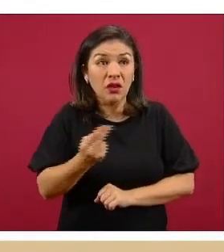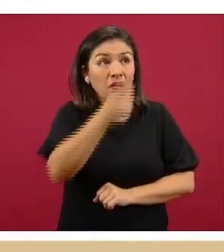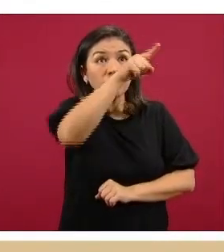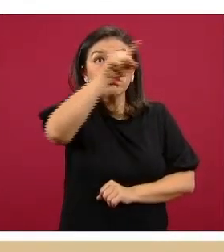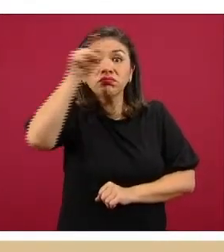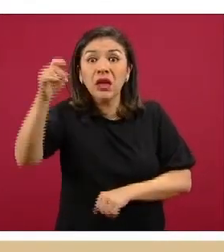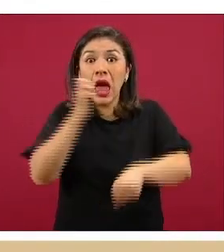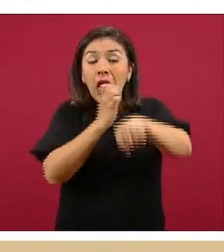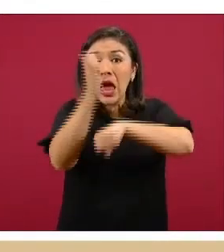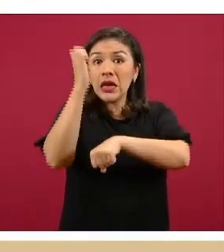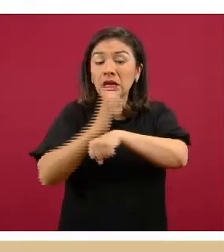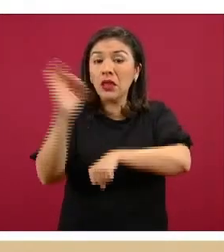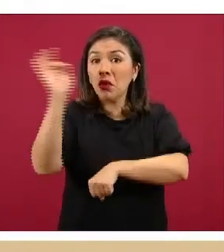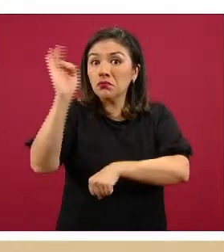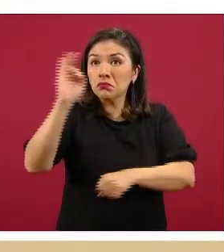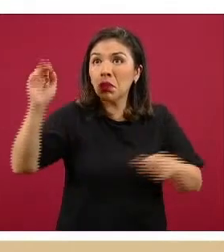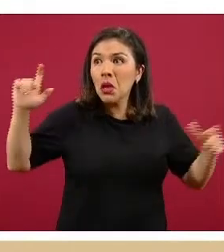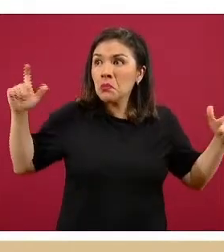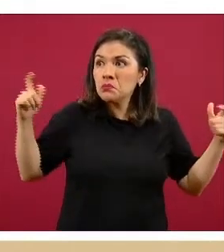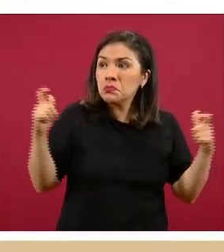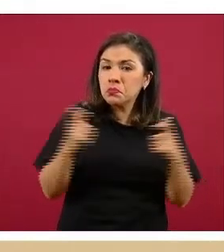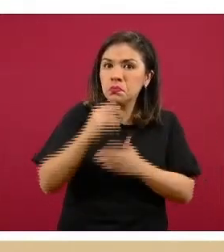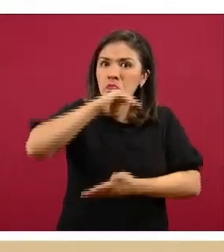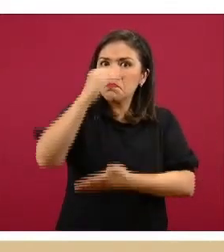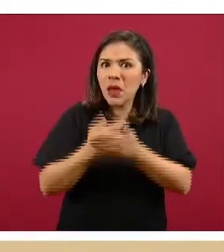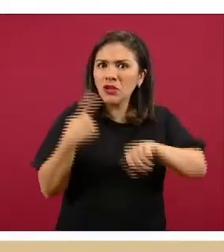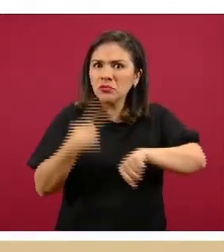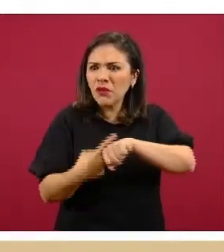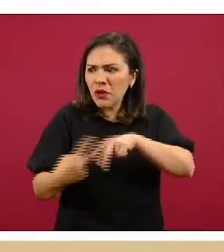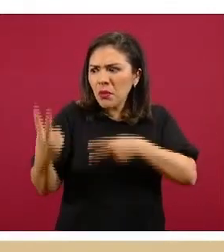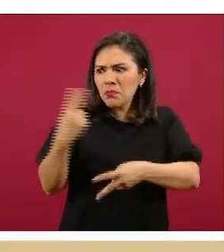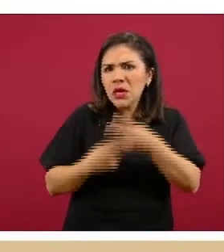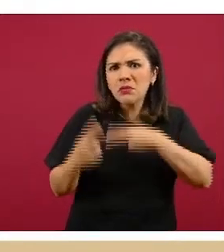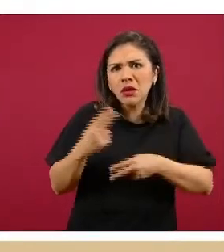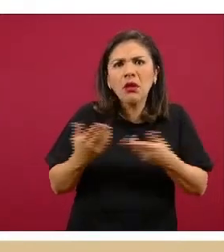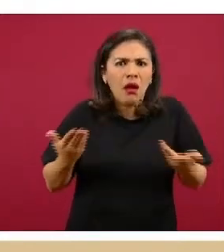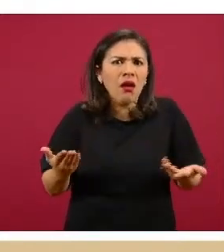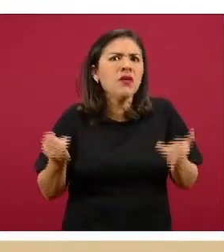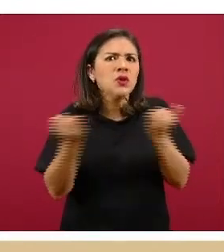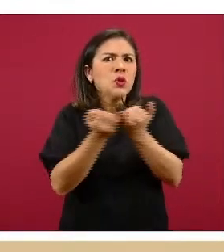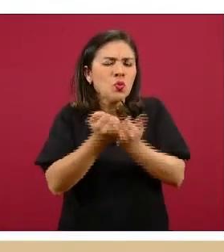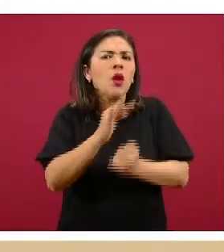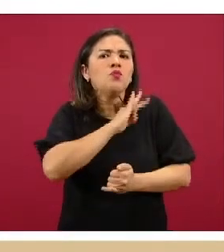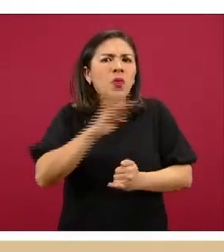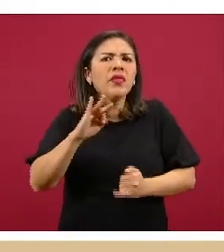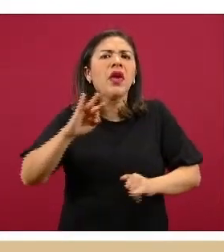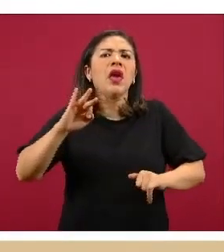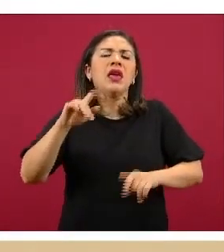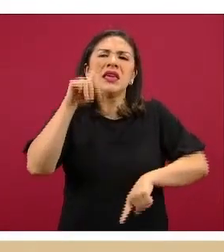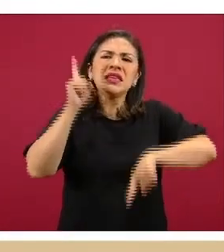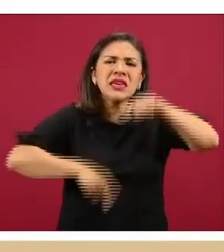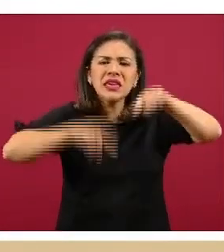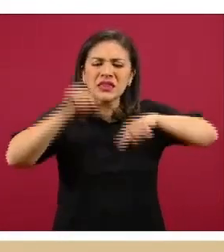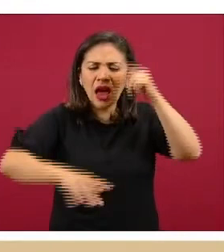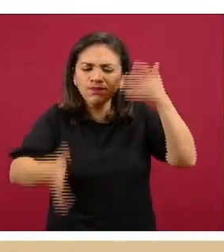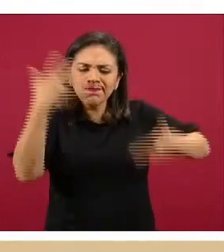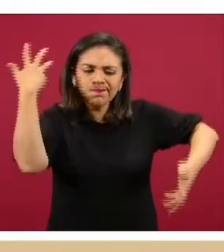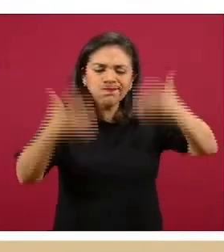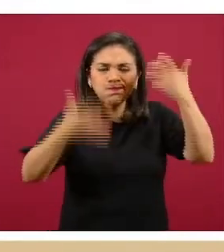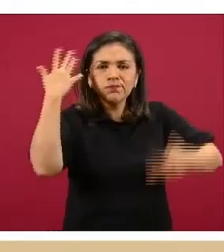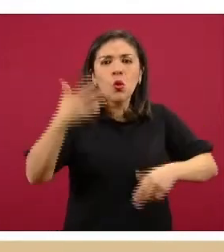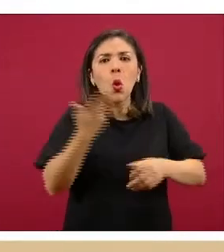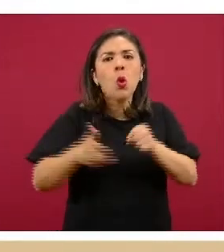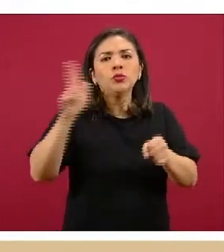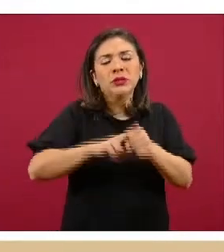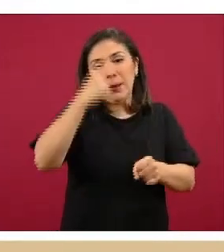entidades, conforme fueran bajando en cuanto a la carga epidémica, también fueran desreconvirtiendo para que unidades hospitalarias empezaran a